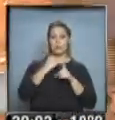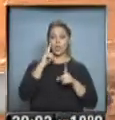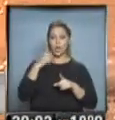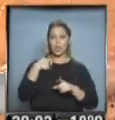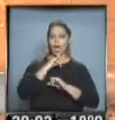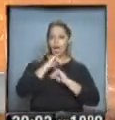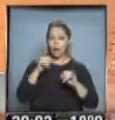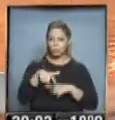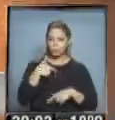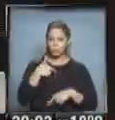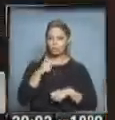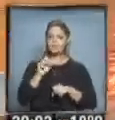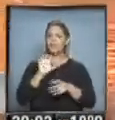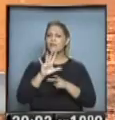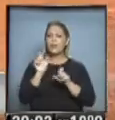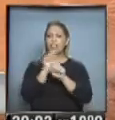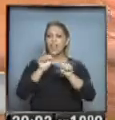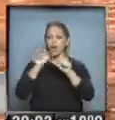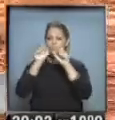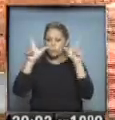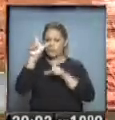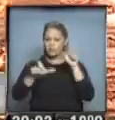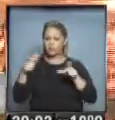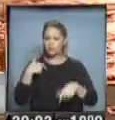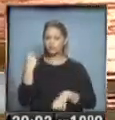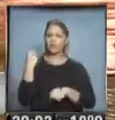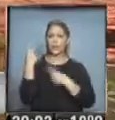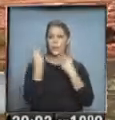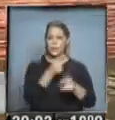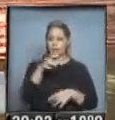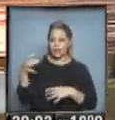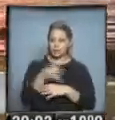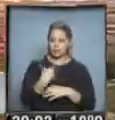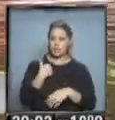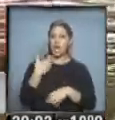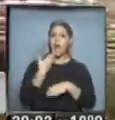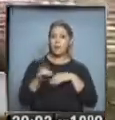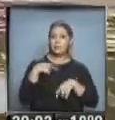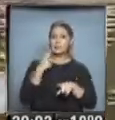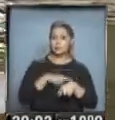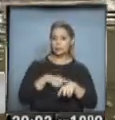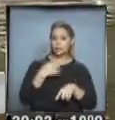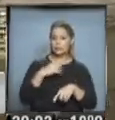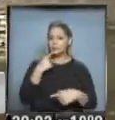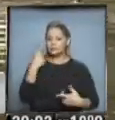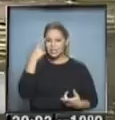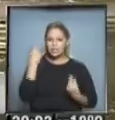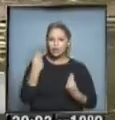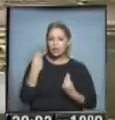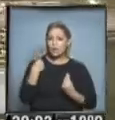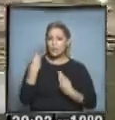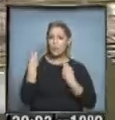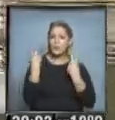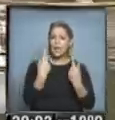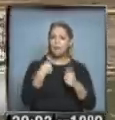tomó verdaderamente por sorpresa a muchos de los usuarios de trenes que desde esa hora tuvieron que evaluar distintas alternativas